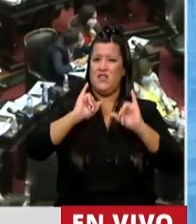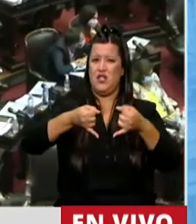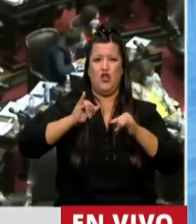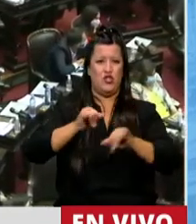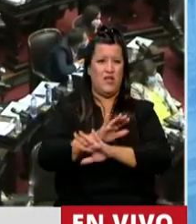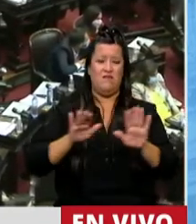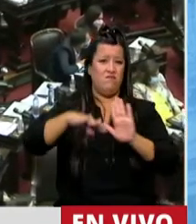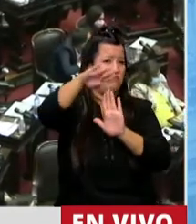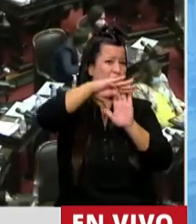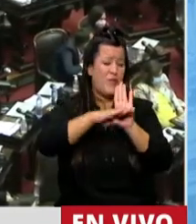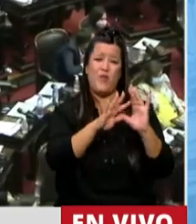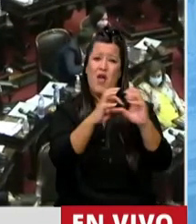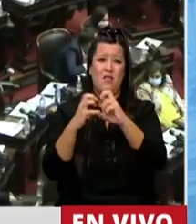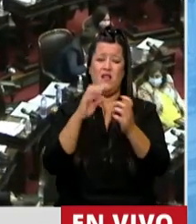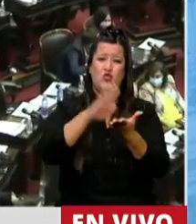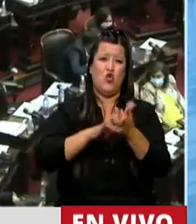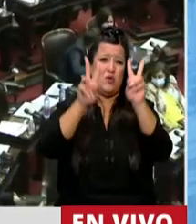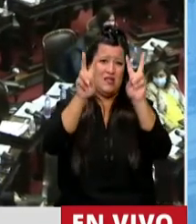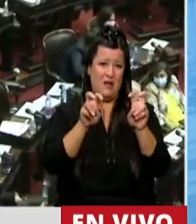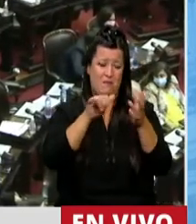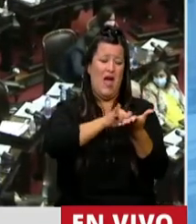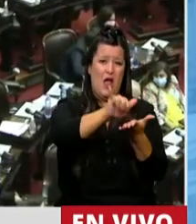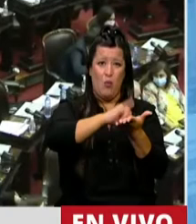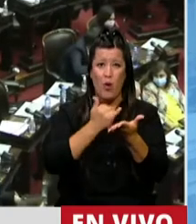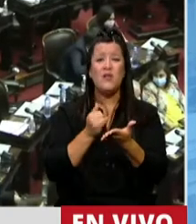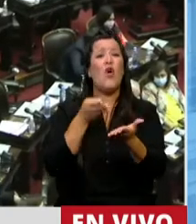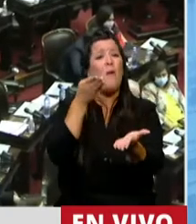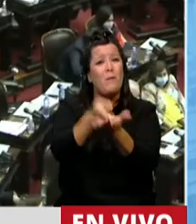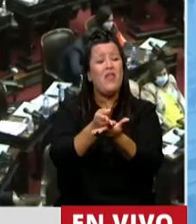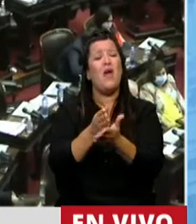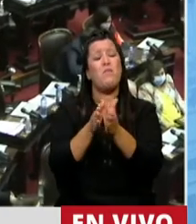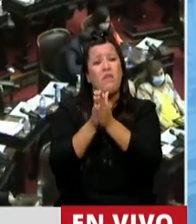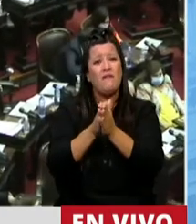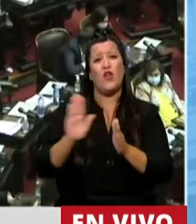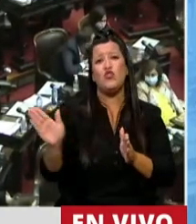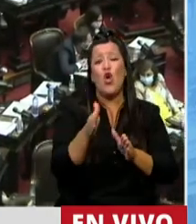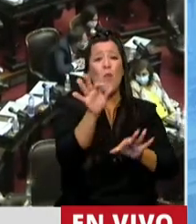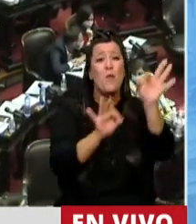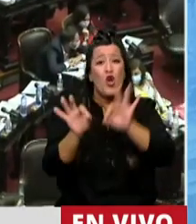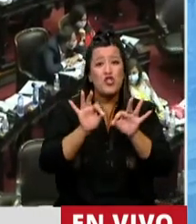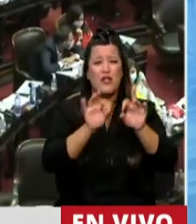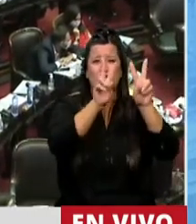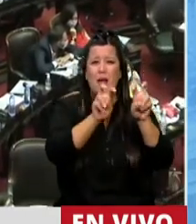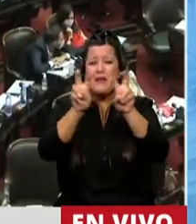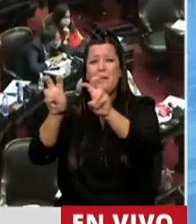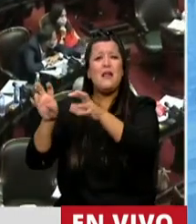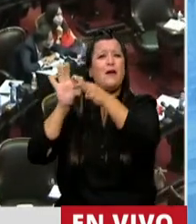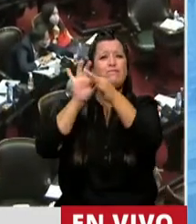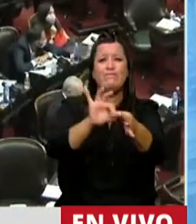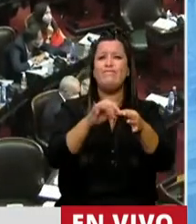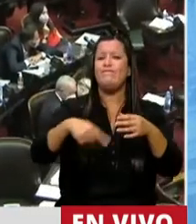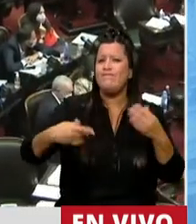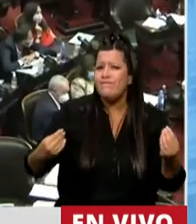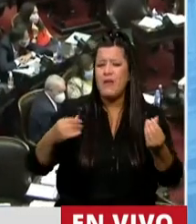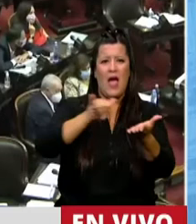y en este caso pido especialmente por todos los proyectos relacionados con lo que es